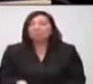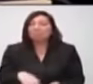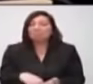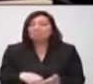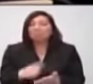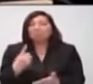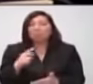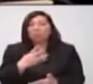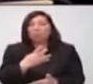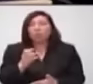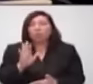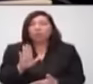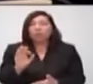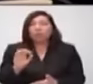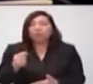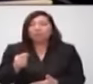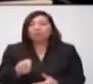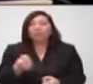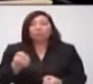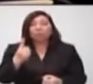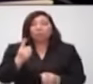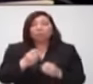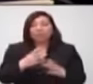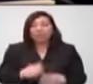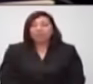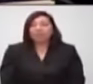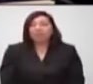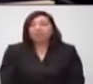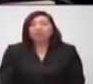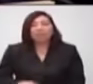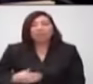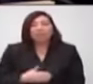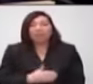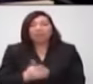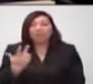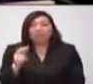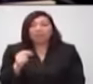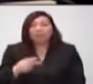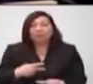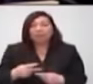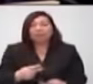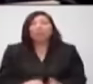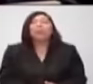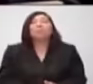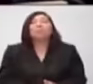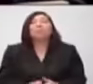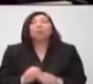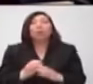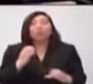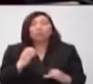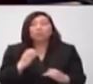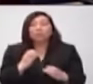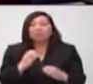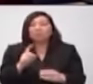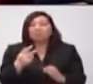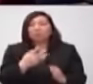de 1.450.000 pasajeros al día, se van a recorrer 30 kilómetros y los buses que van a recorrer